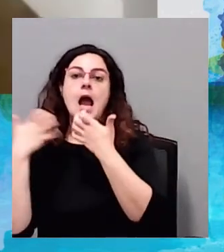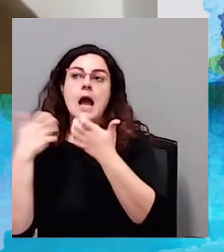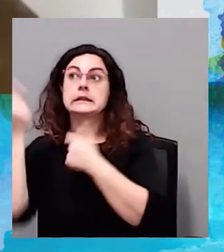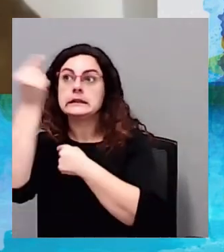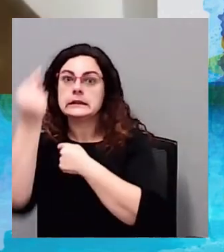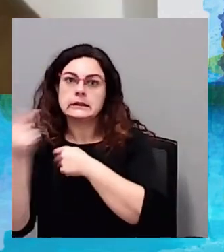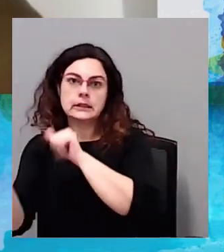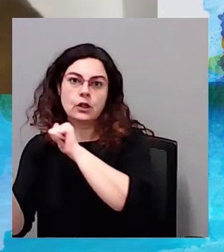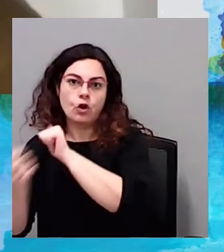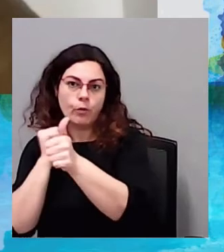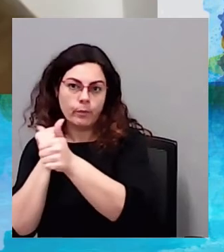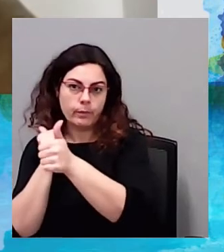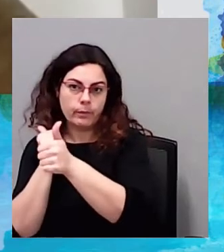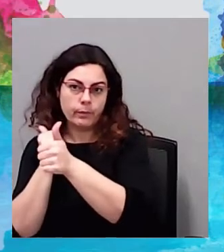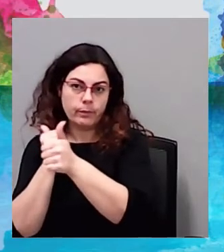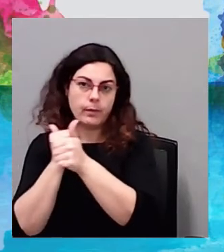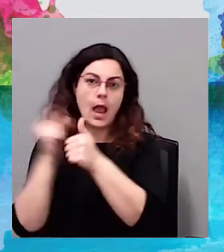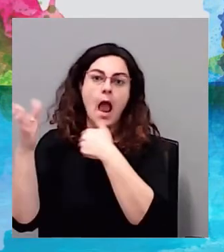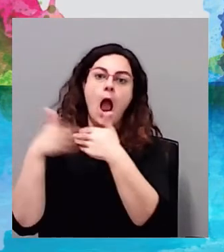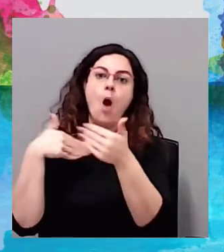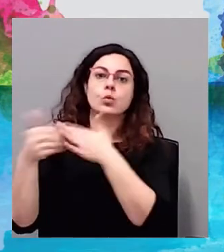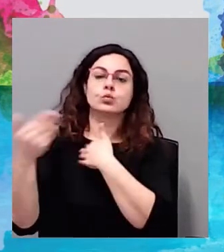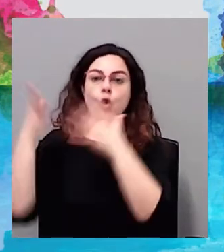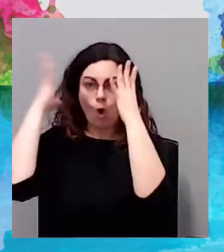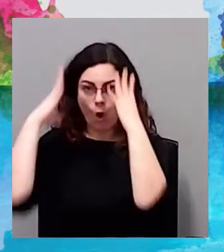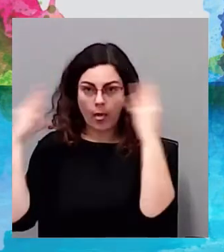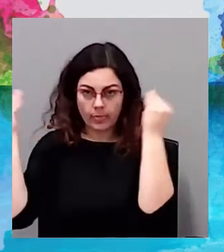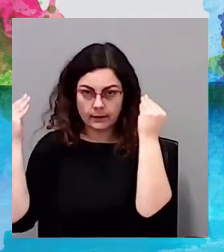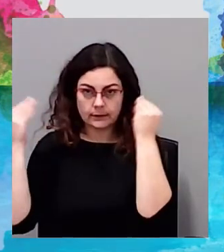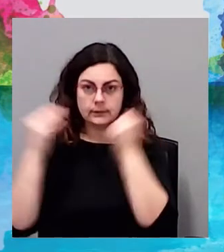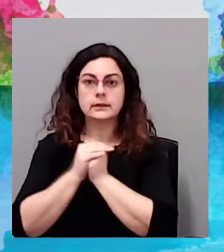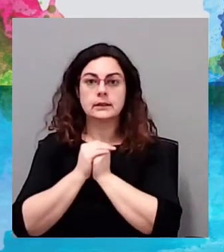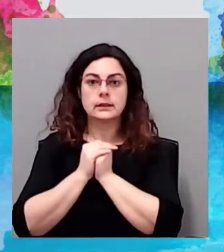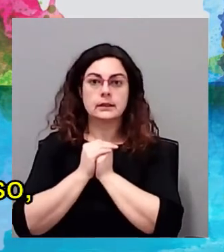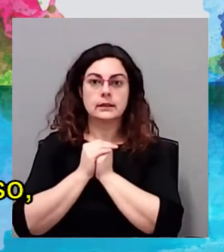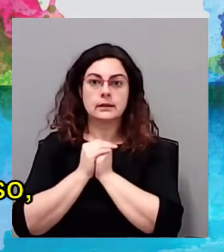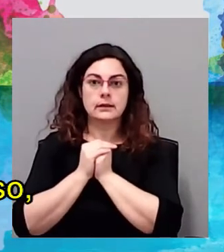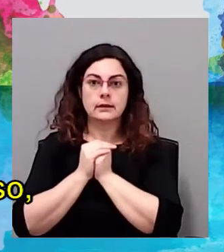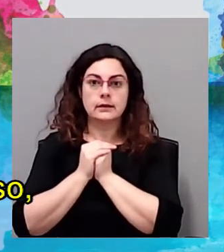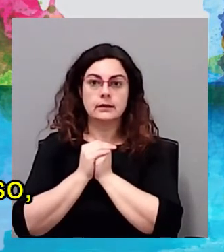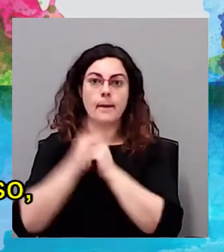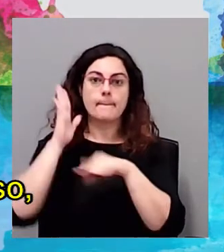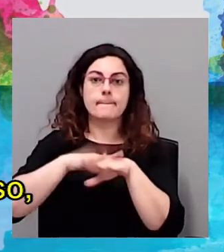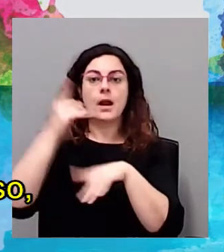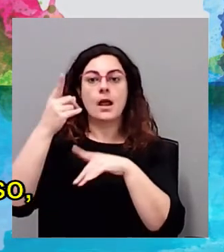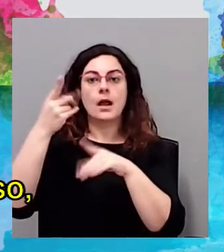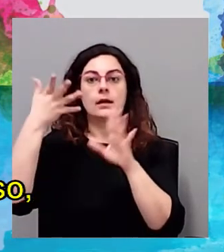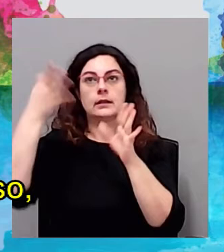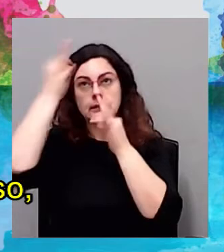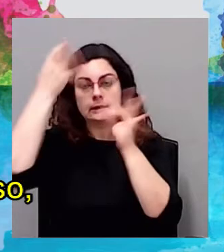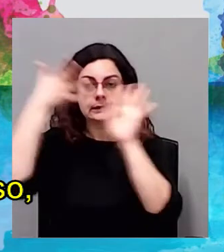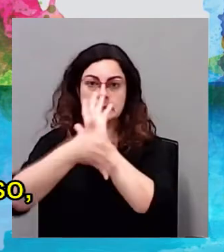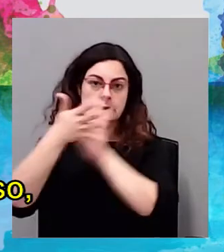una obra figurativa de un autor holandés, y para volver a la abstracción, a un toro, que puede